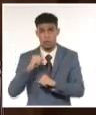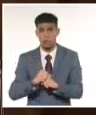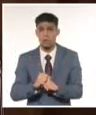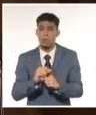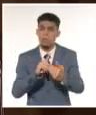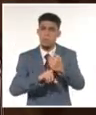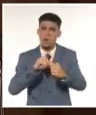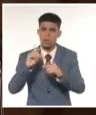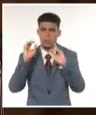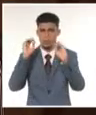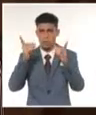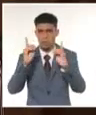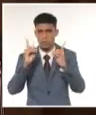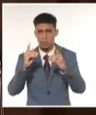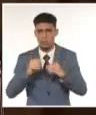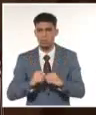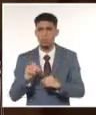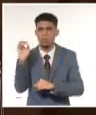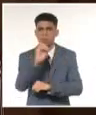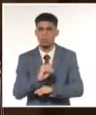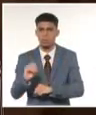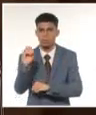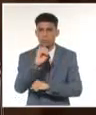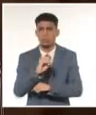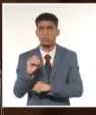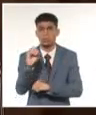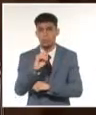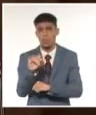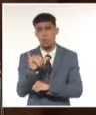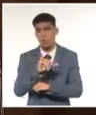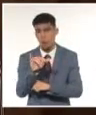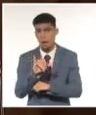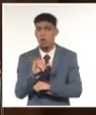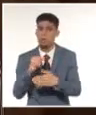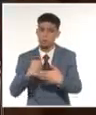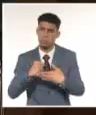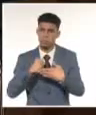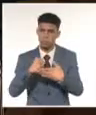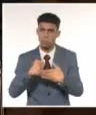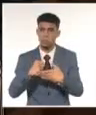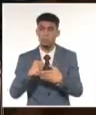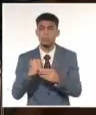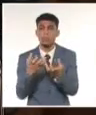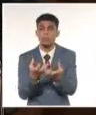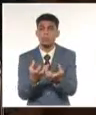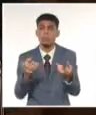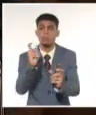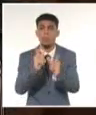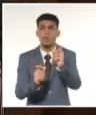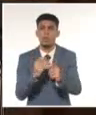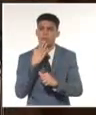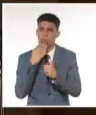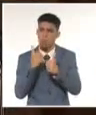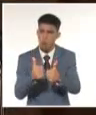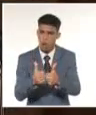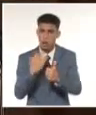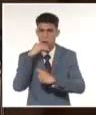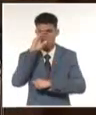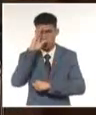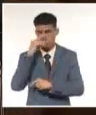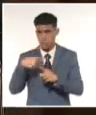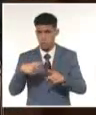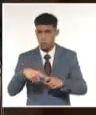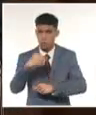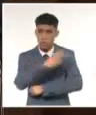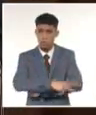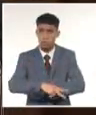partidos políticos, de organizaciones no gubernamentales y también mucha gente buena acá en el mundo clamando por Cuba, por